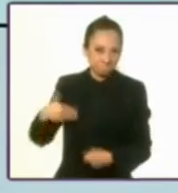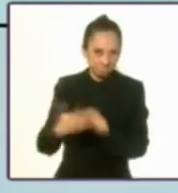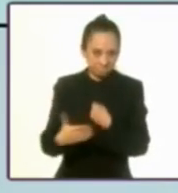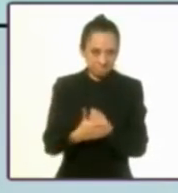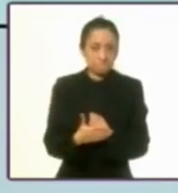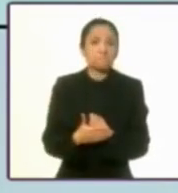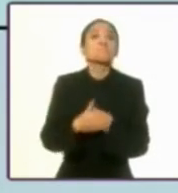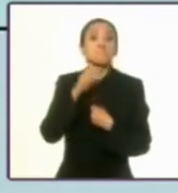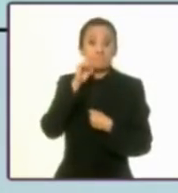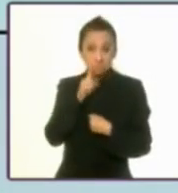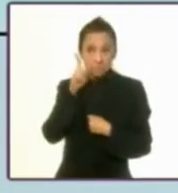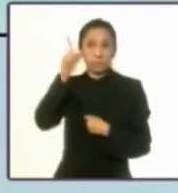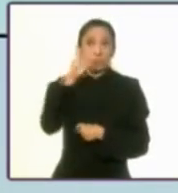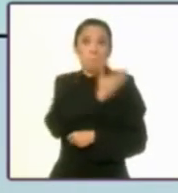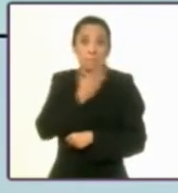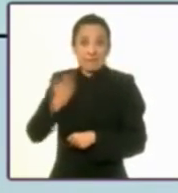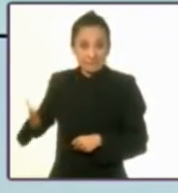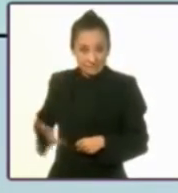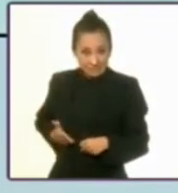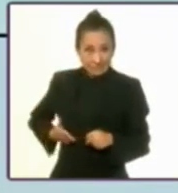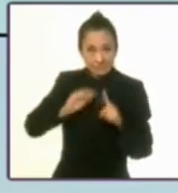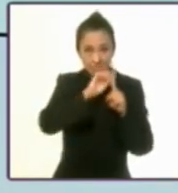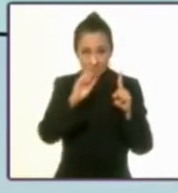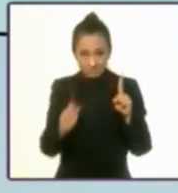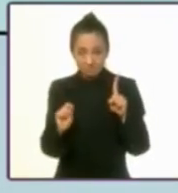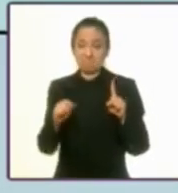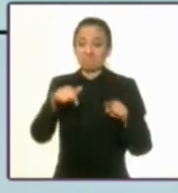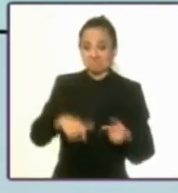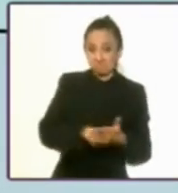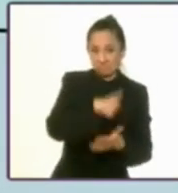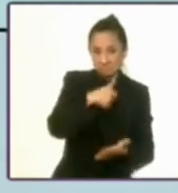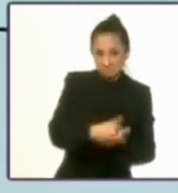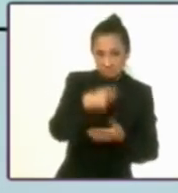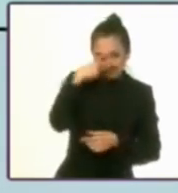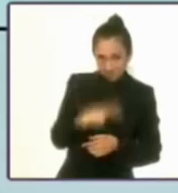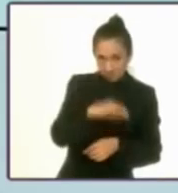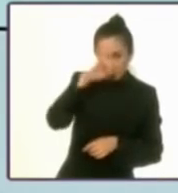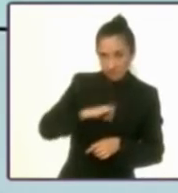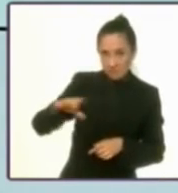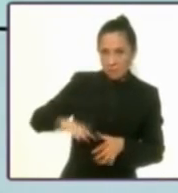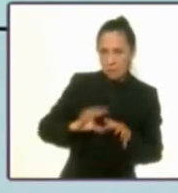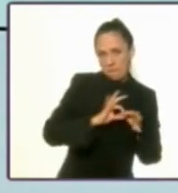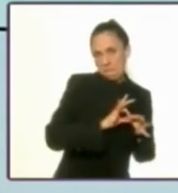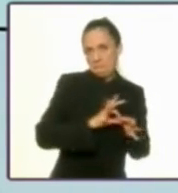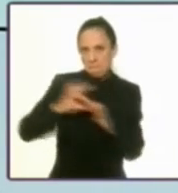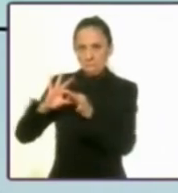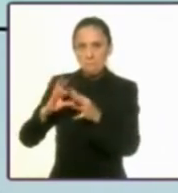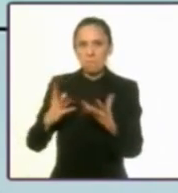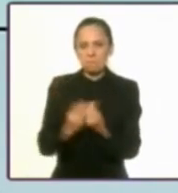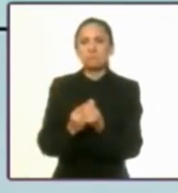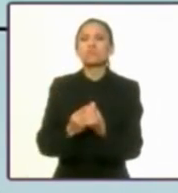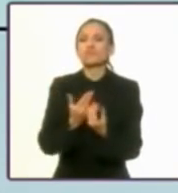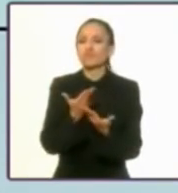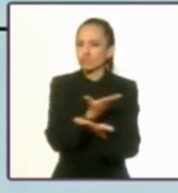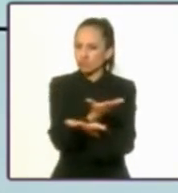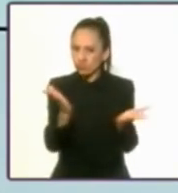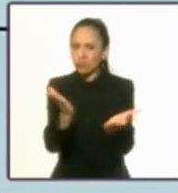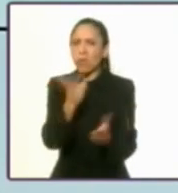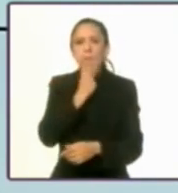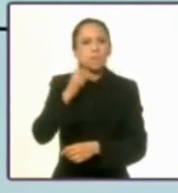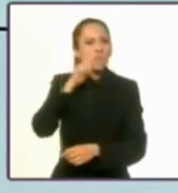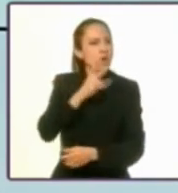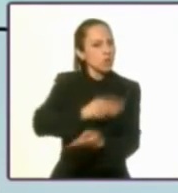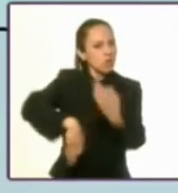desde la presidencia de la república y la jefatura de gobierno invito a todos ya todas a ser parte de este proyecto de